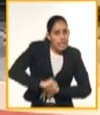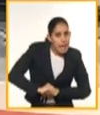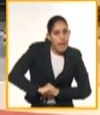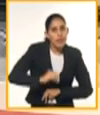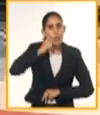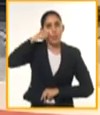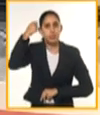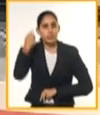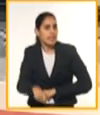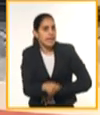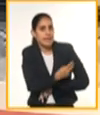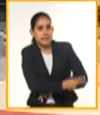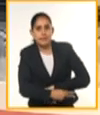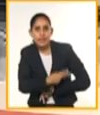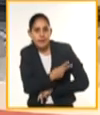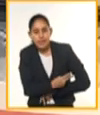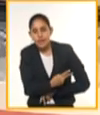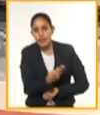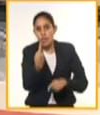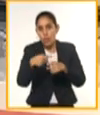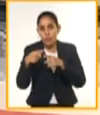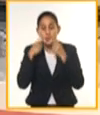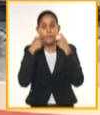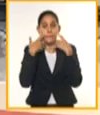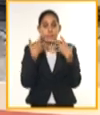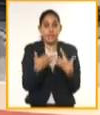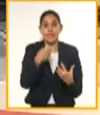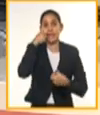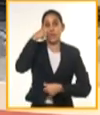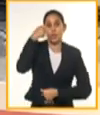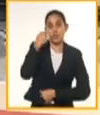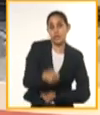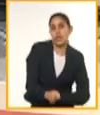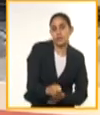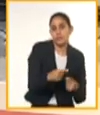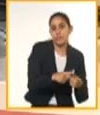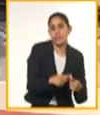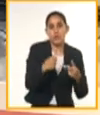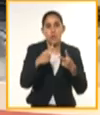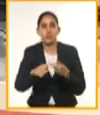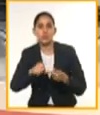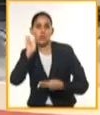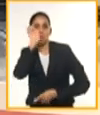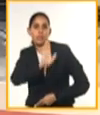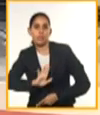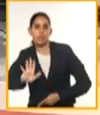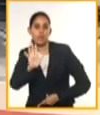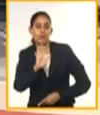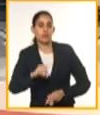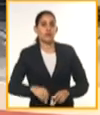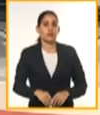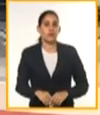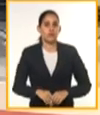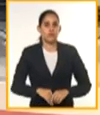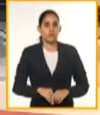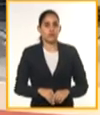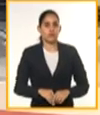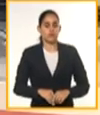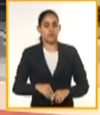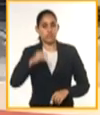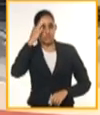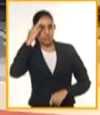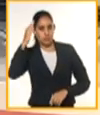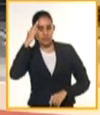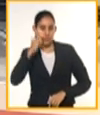qué papel queda por un lado Ucrania, por el otro Europa en medio de esta circunstancia? Gracias, Randy. Mis saludos para ti y para